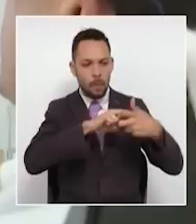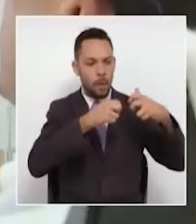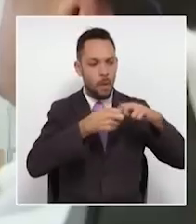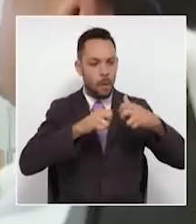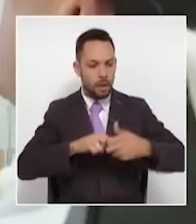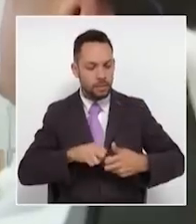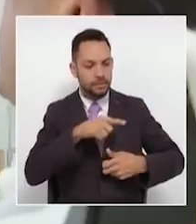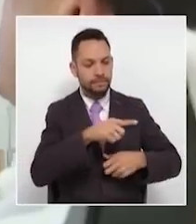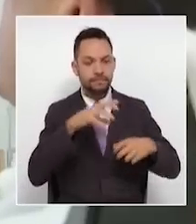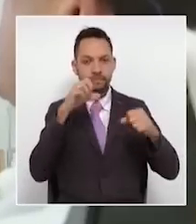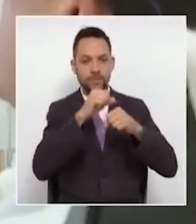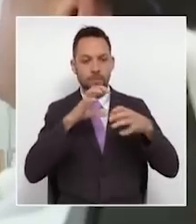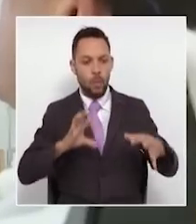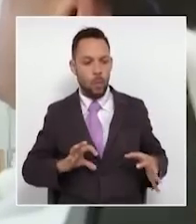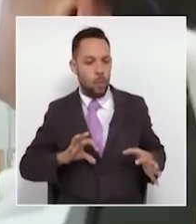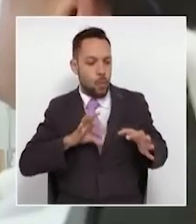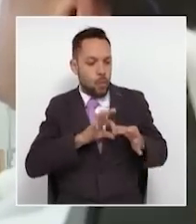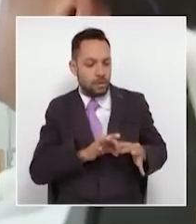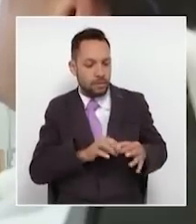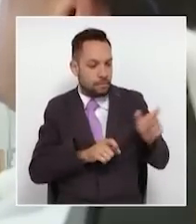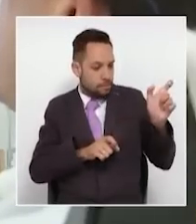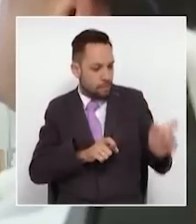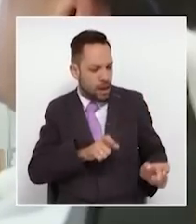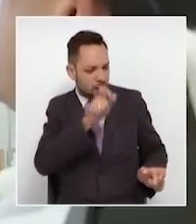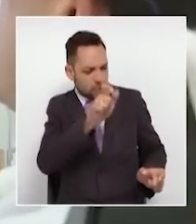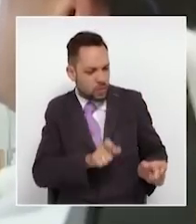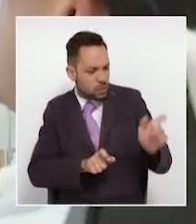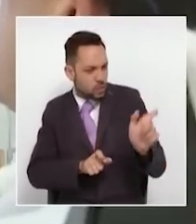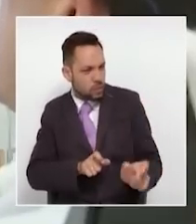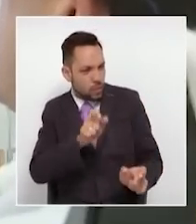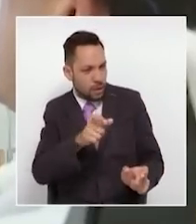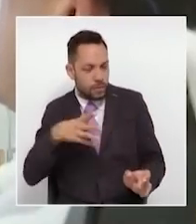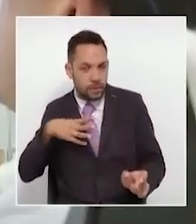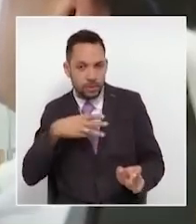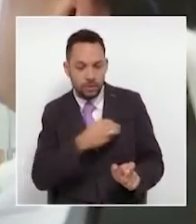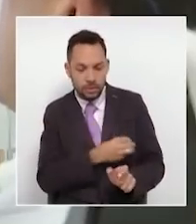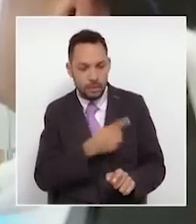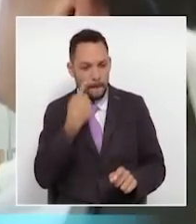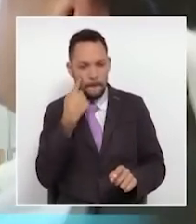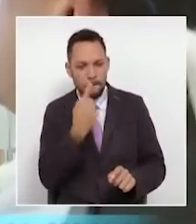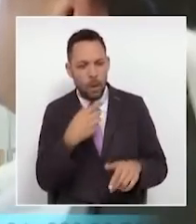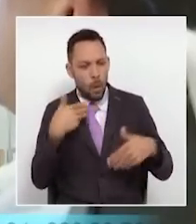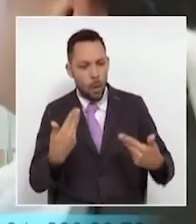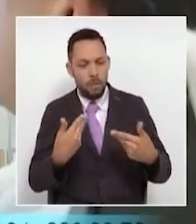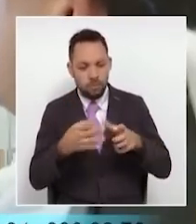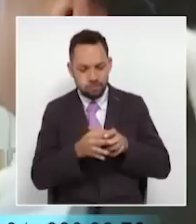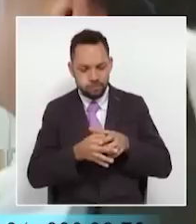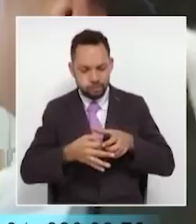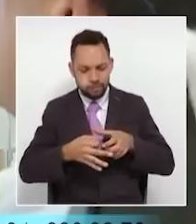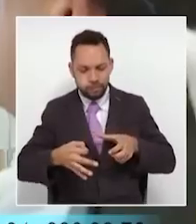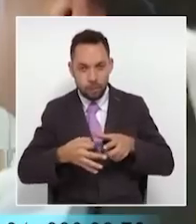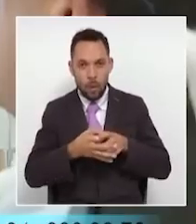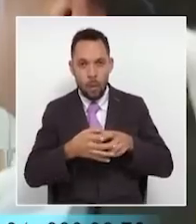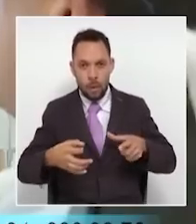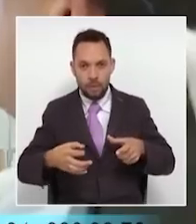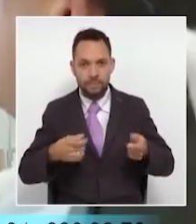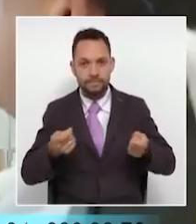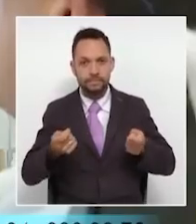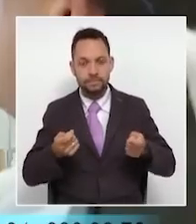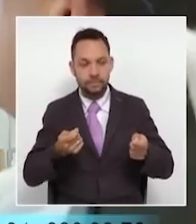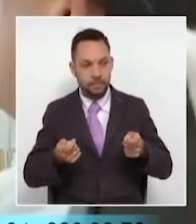los pacientes que es muy importante aquí nuevamente vemos cómo está el patrón de ondas este ser el protocolo